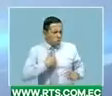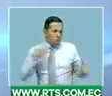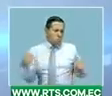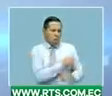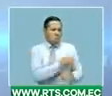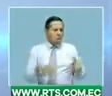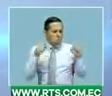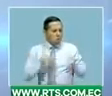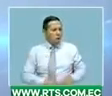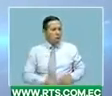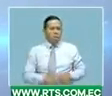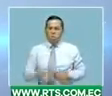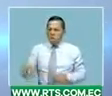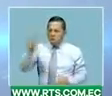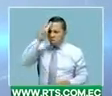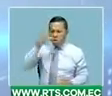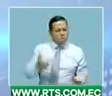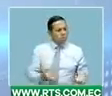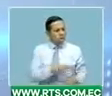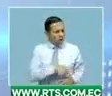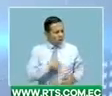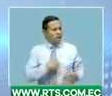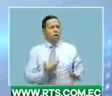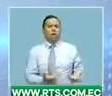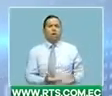son abusivos.